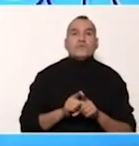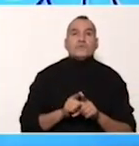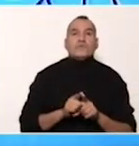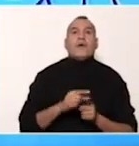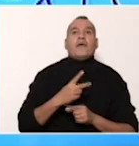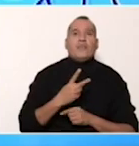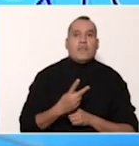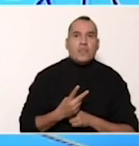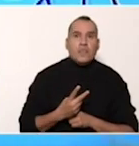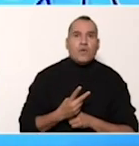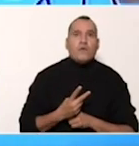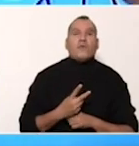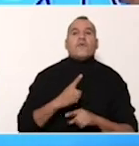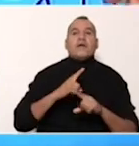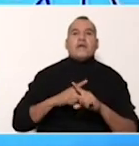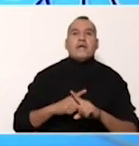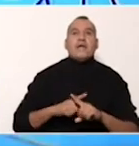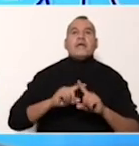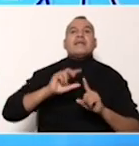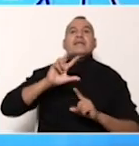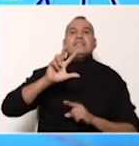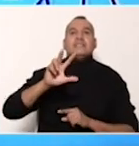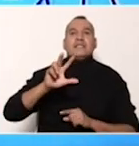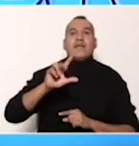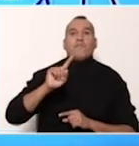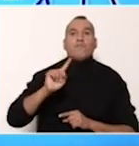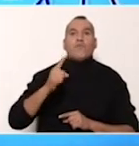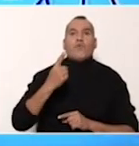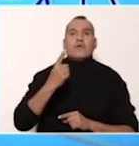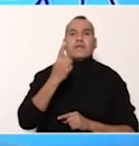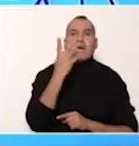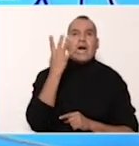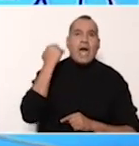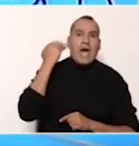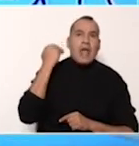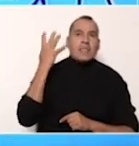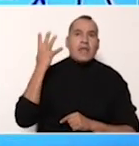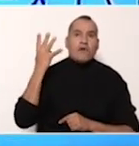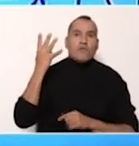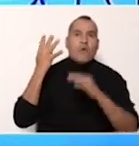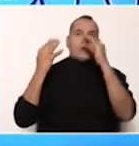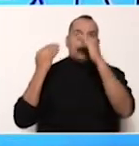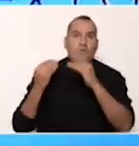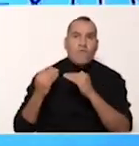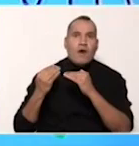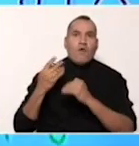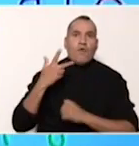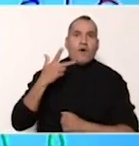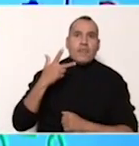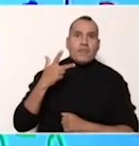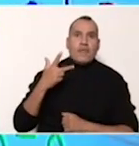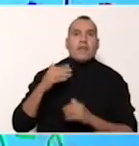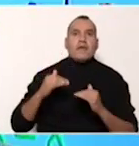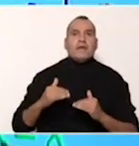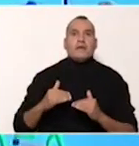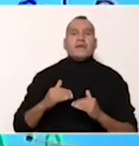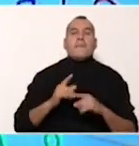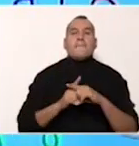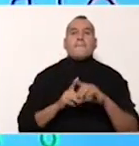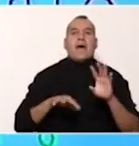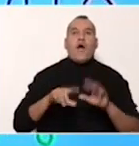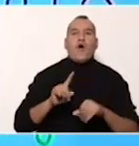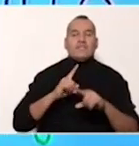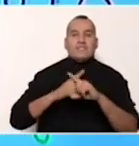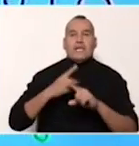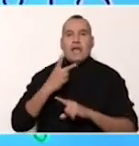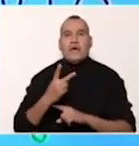a 2 por x a la 3, porque es un grado menos, más 11 de x a la 2, más